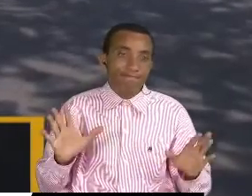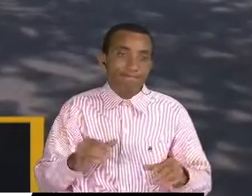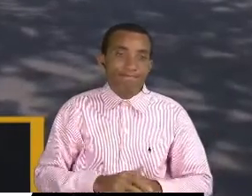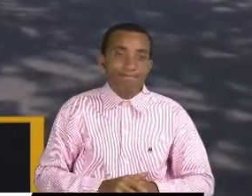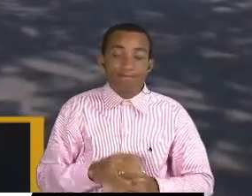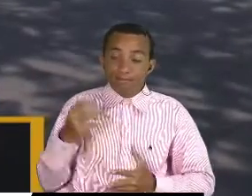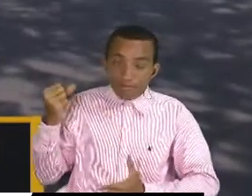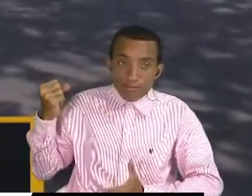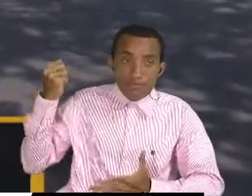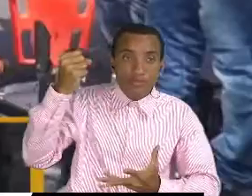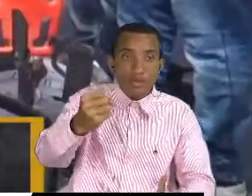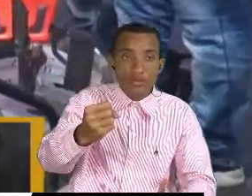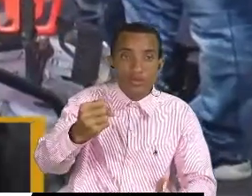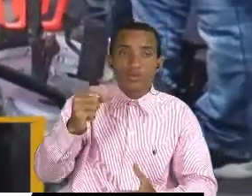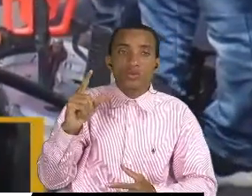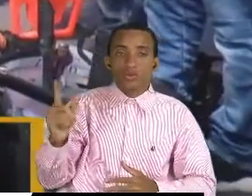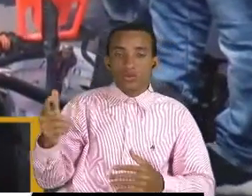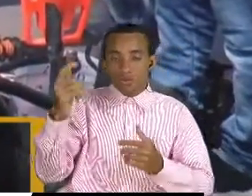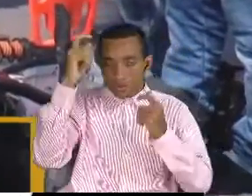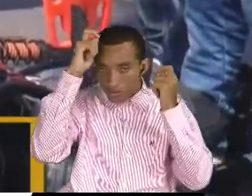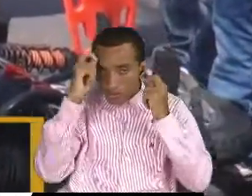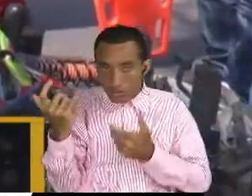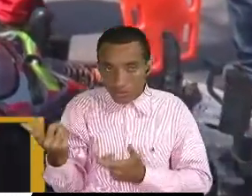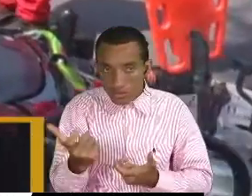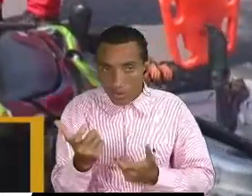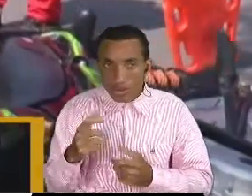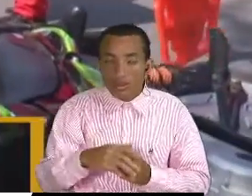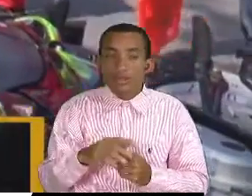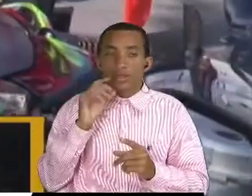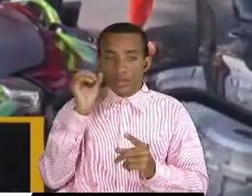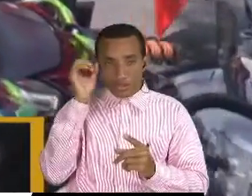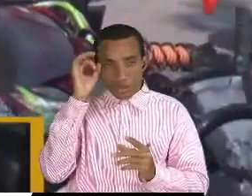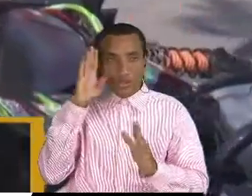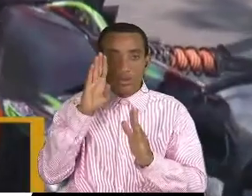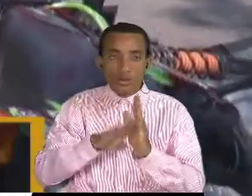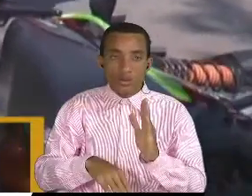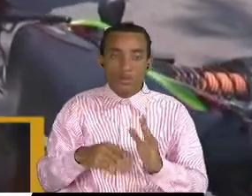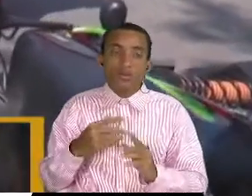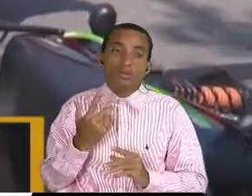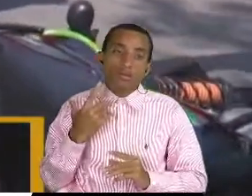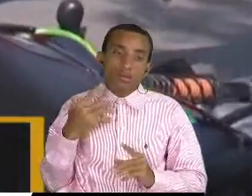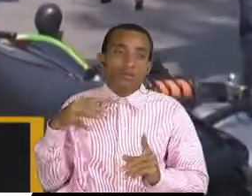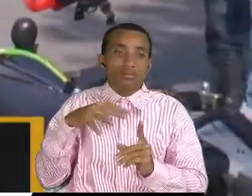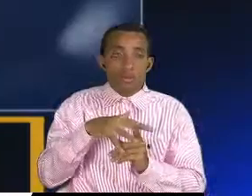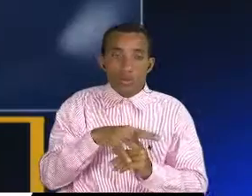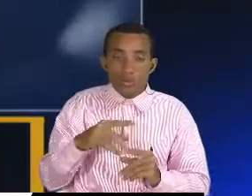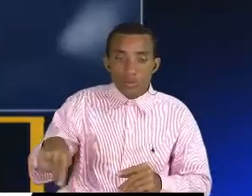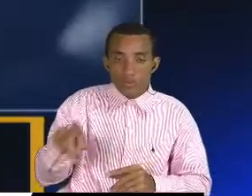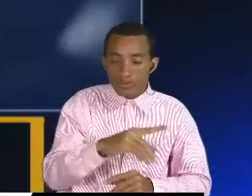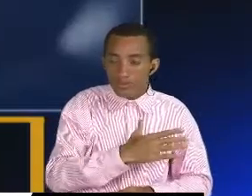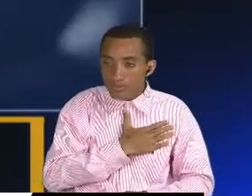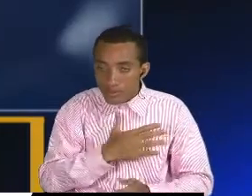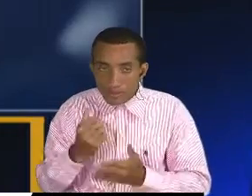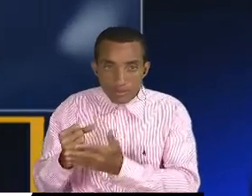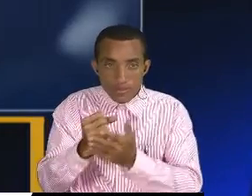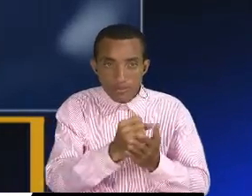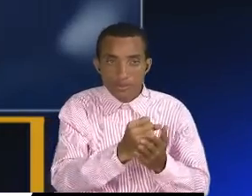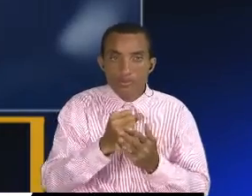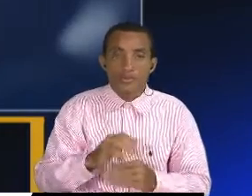recursos del cuerpo de bomberos, descuentos que de aplicarse afectarían de forma considerable el presupuesto de este organismo de socorro. Pero pues desde el